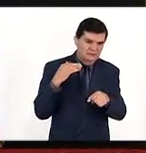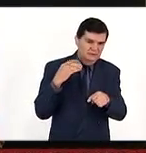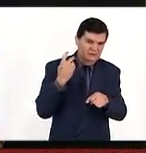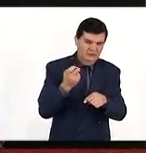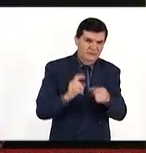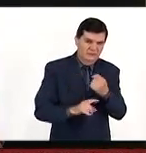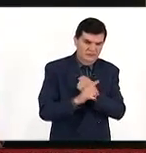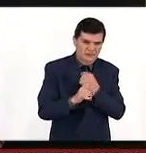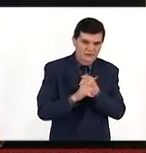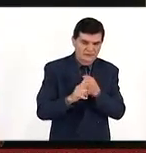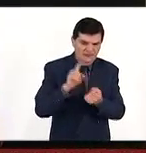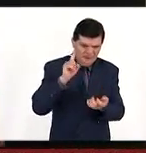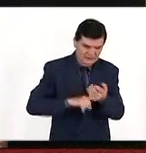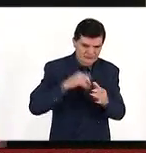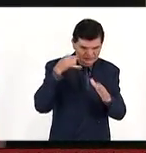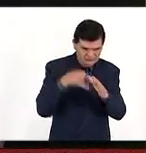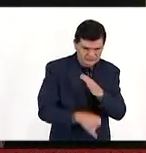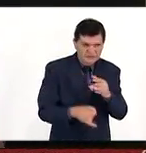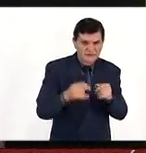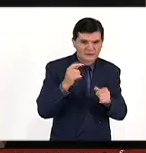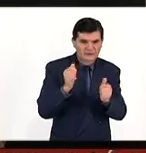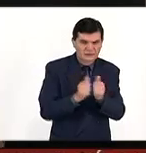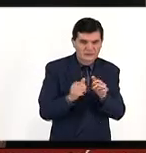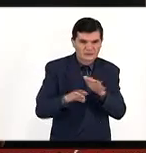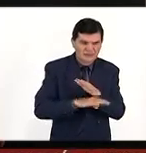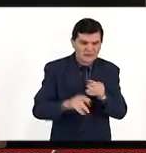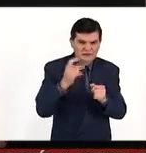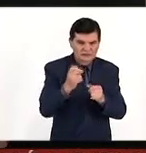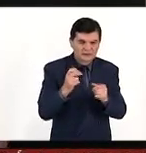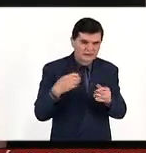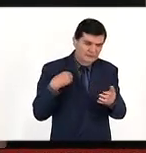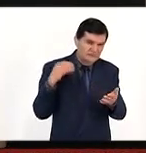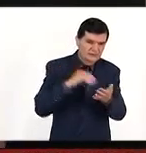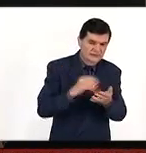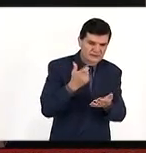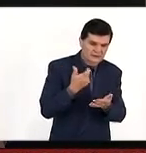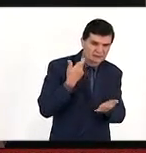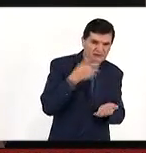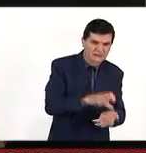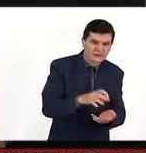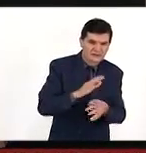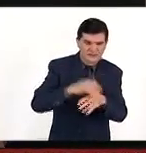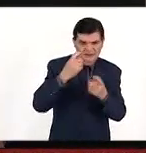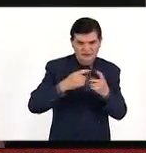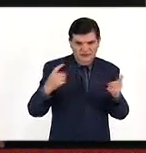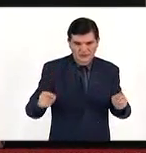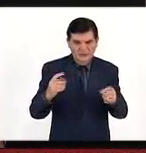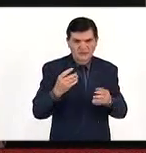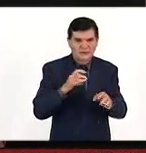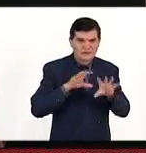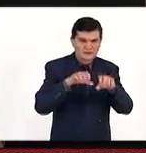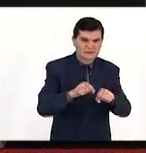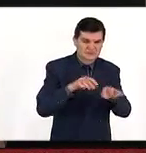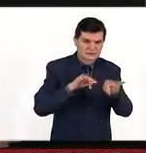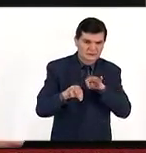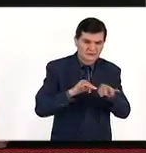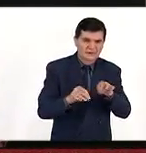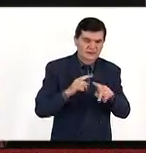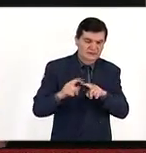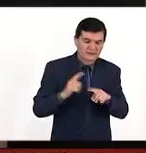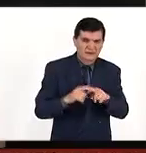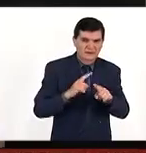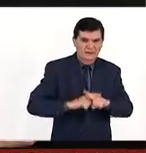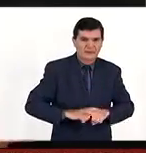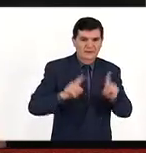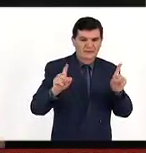hace un momento de raíz pacificando los problemas inyectando dinero para generar desarrollo empleo y tener la gente la